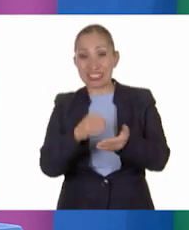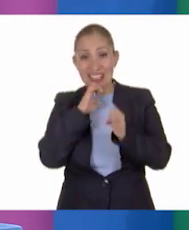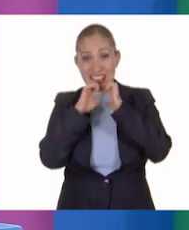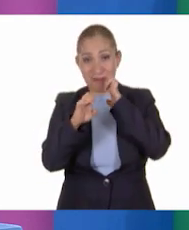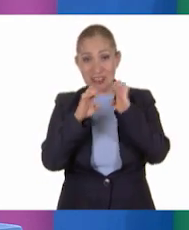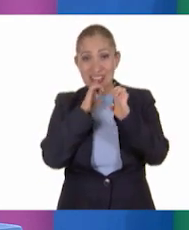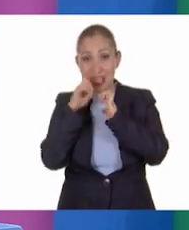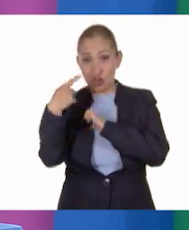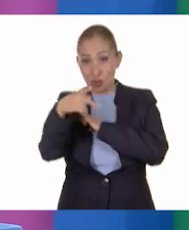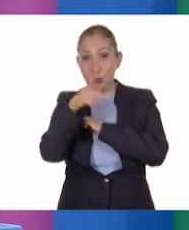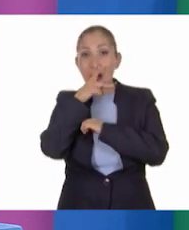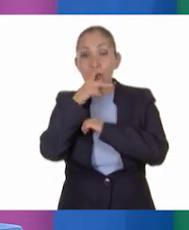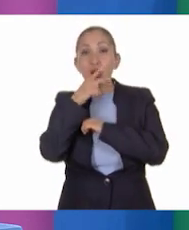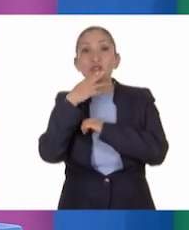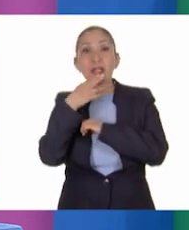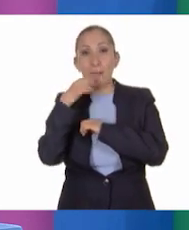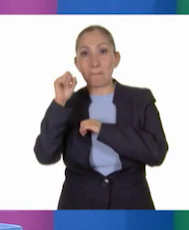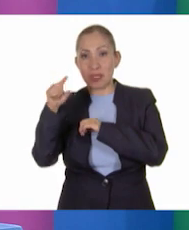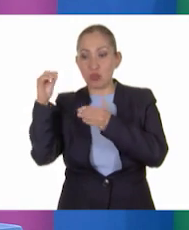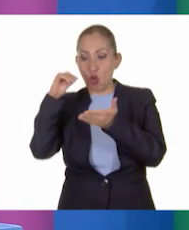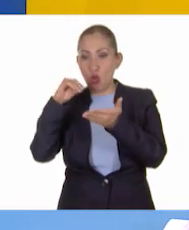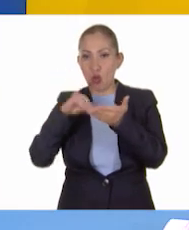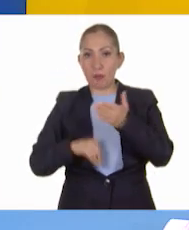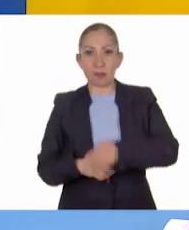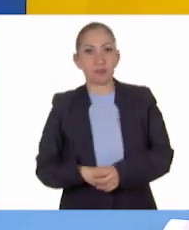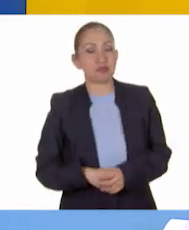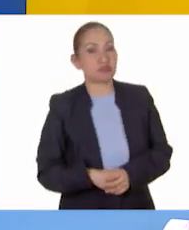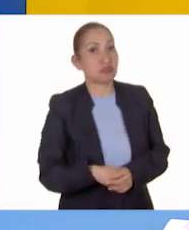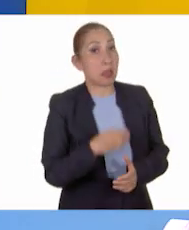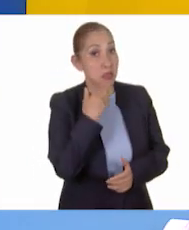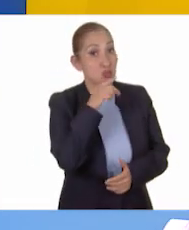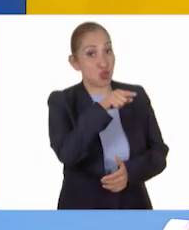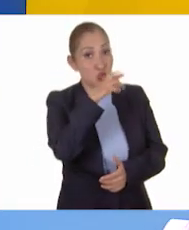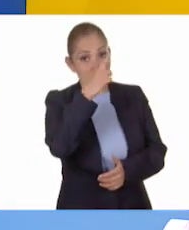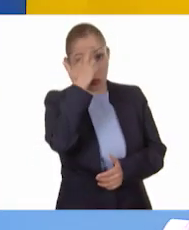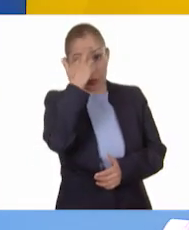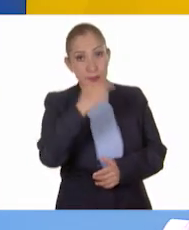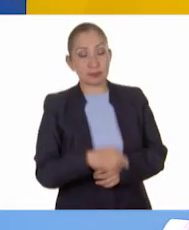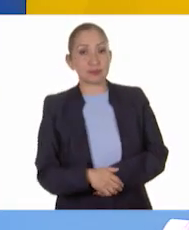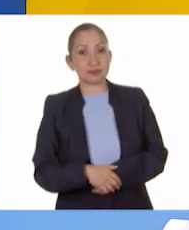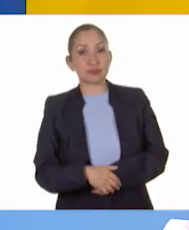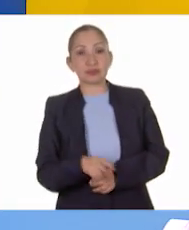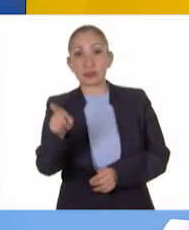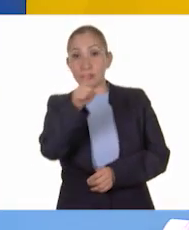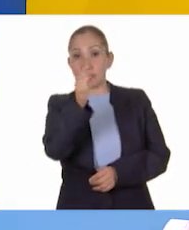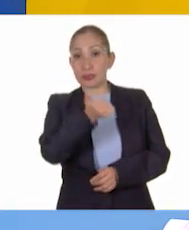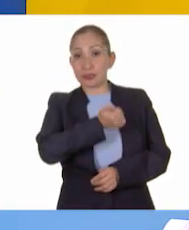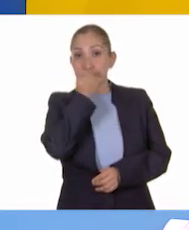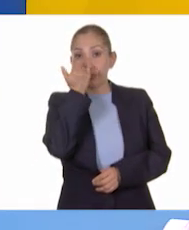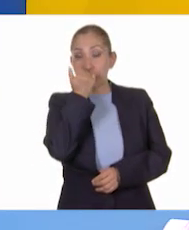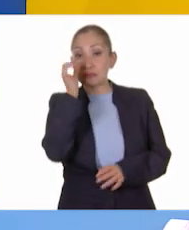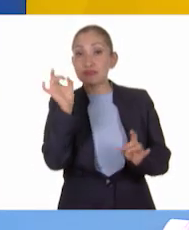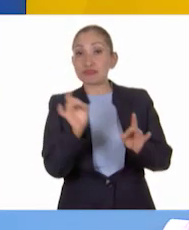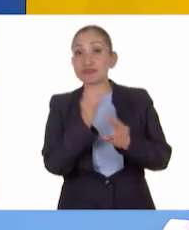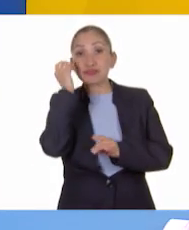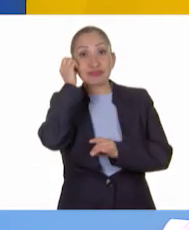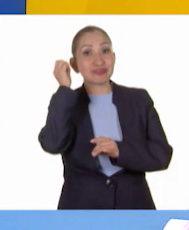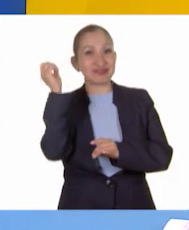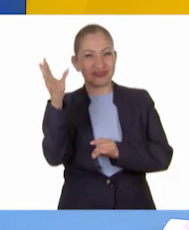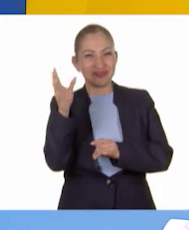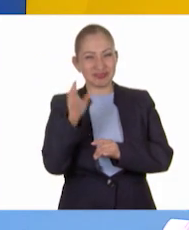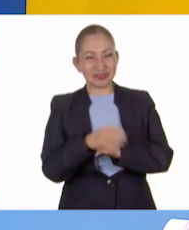que la realizaste a tu papá, pues utilizamos estos elementos. Qué bueno que lo recuerdes a las y los alumnos por si alguno lo había